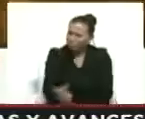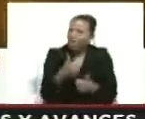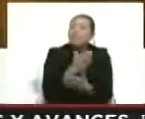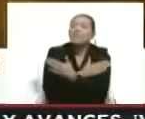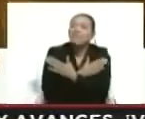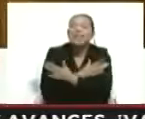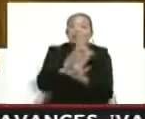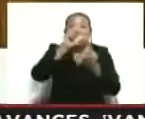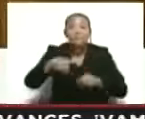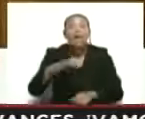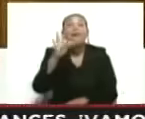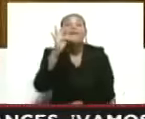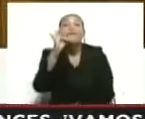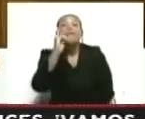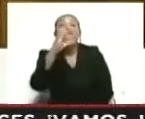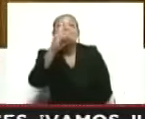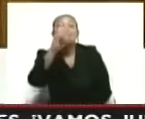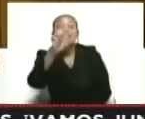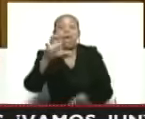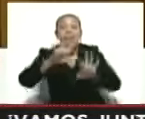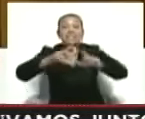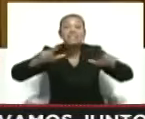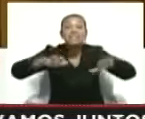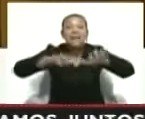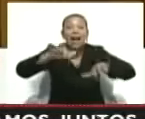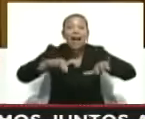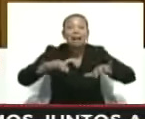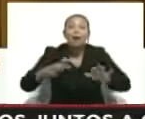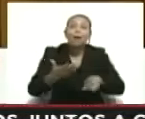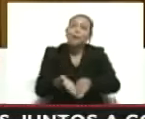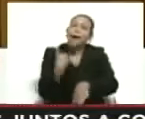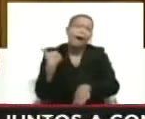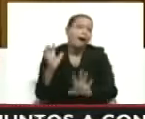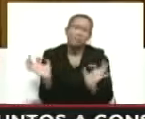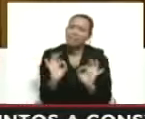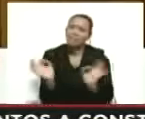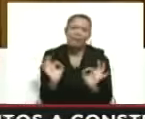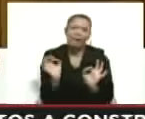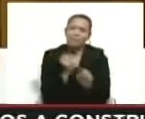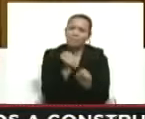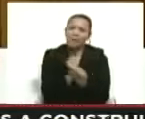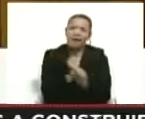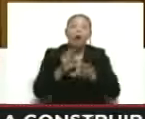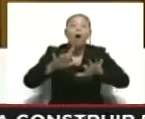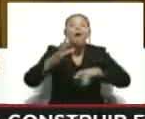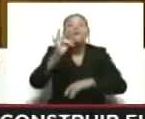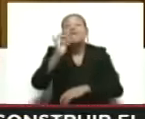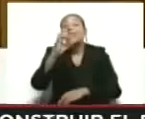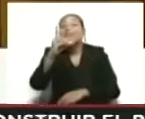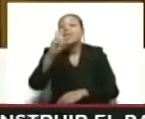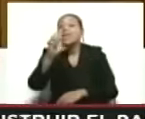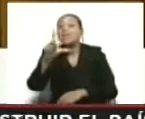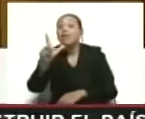Felicitamos también a Fidel, ¿vale? Porque ahora es secretario otra vez, tiene tiempo que no ejerció esa función.